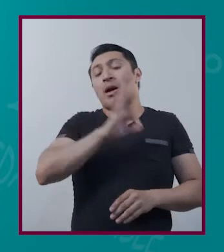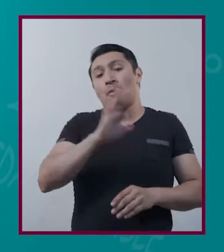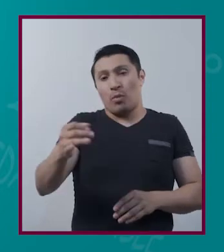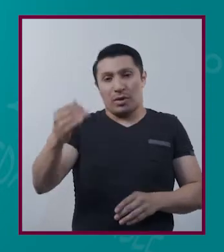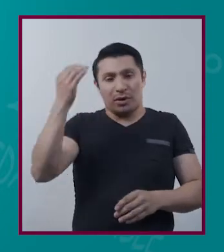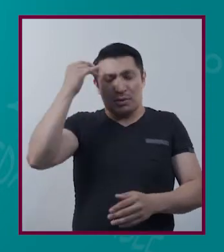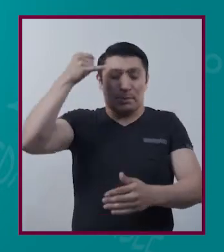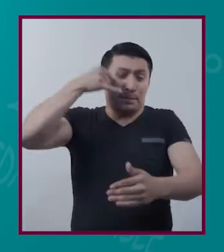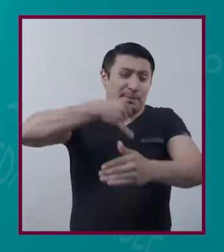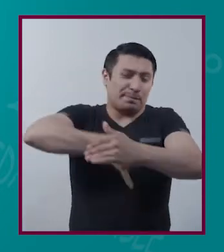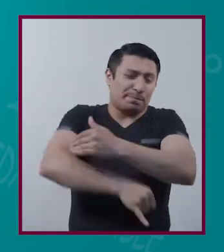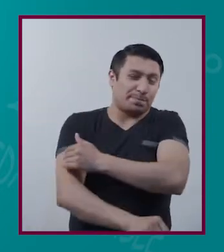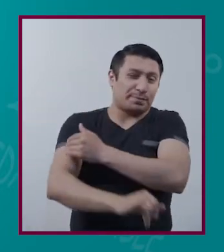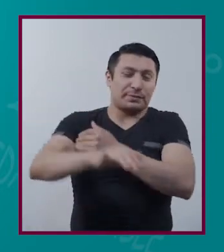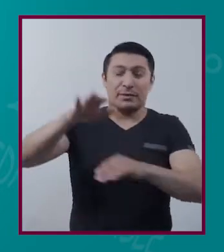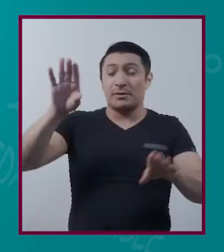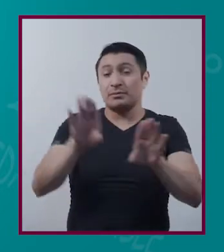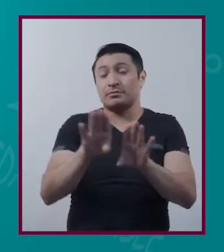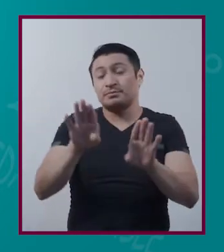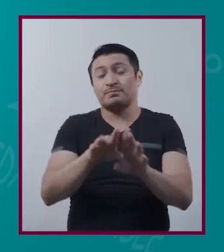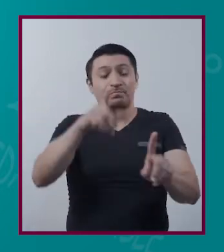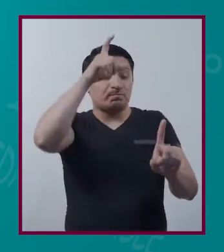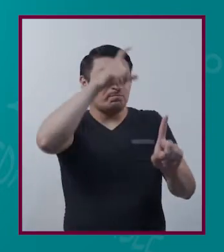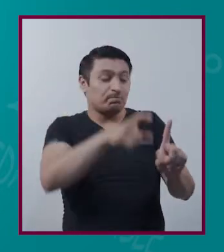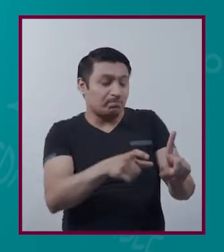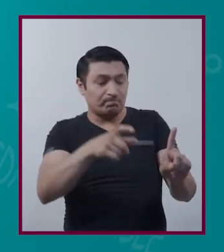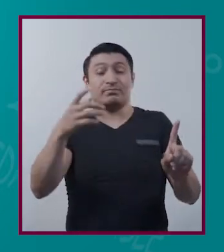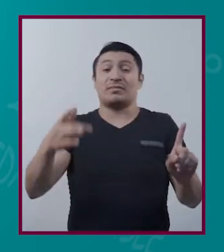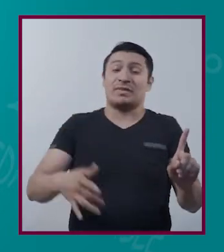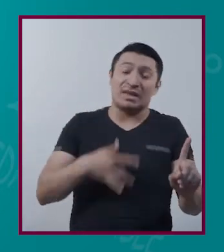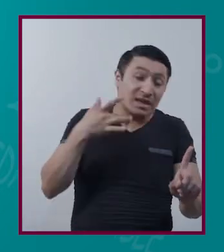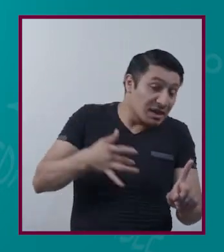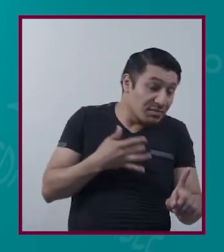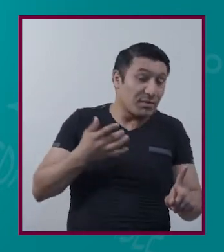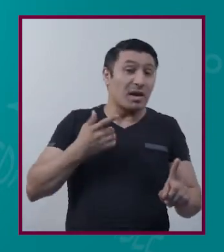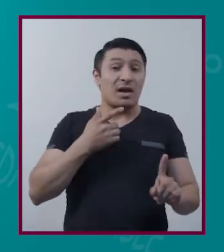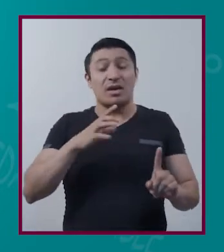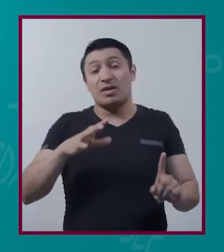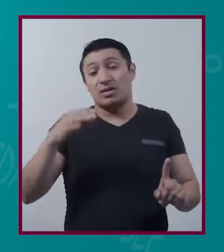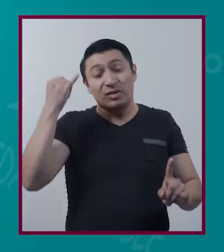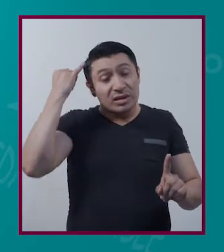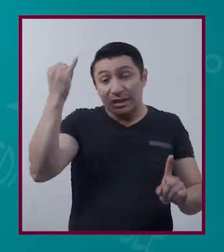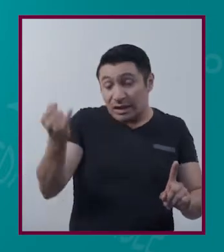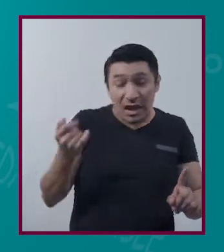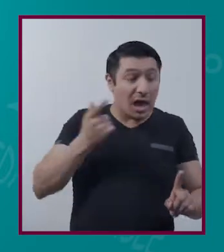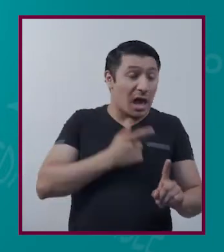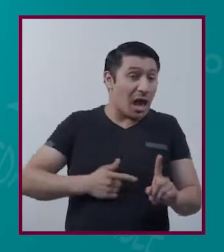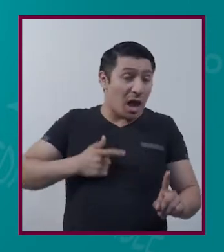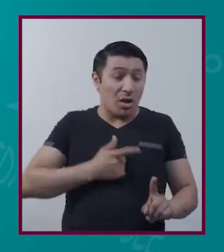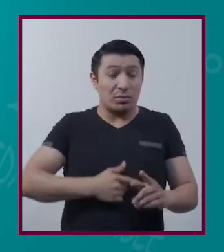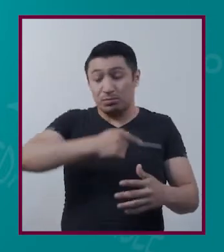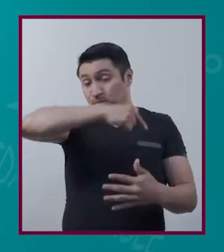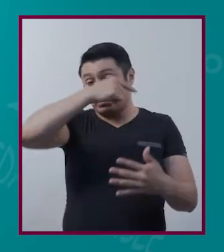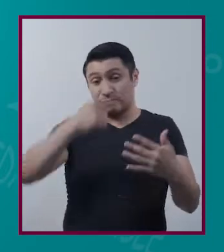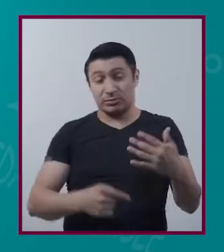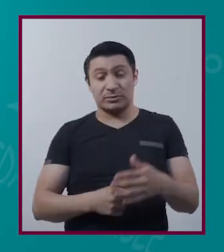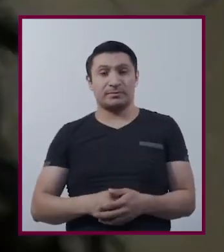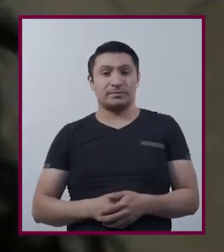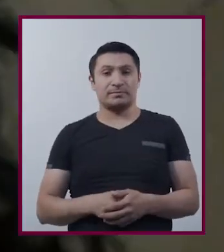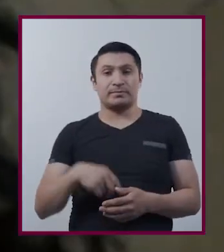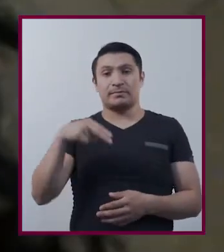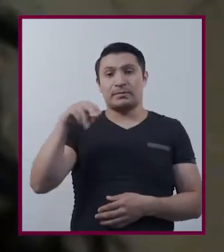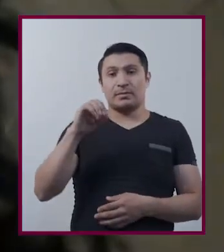la novela puede profundizar más en cómo fue ese personaje, sus sentimientos, sus preferencias, sus